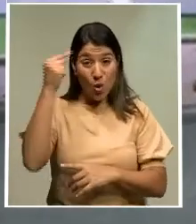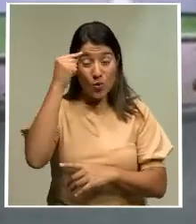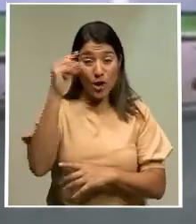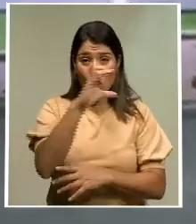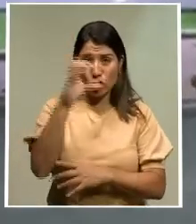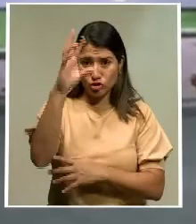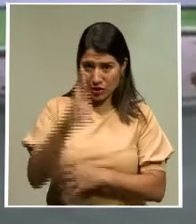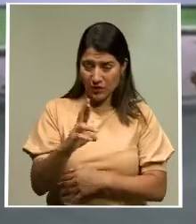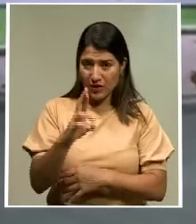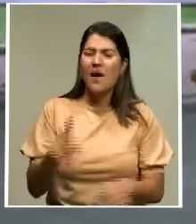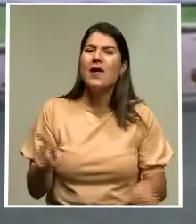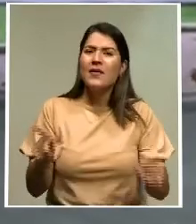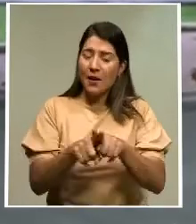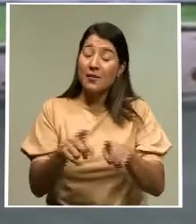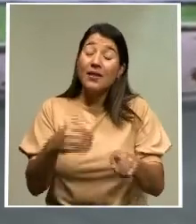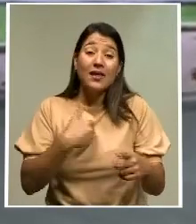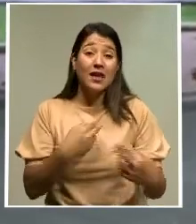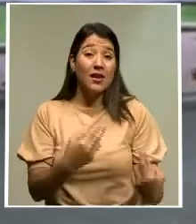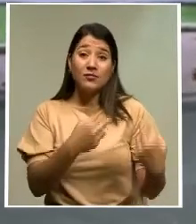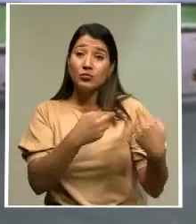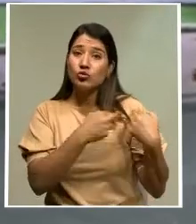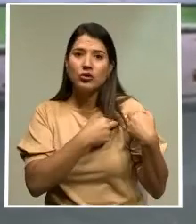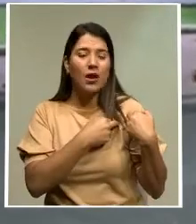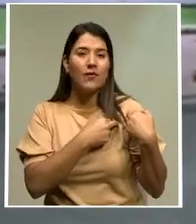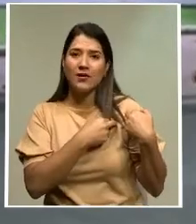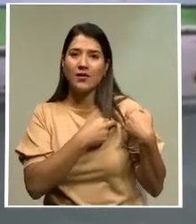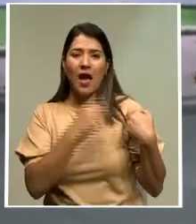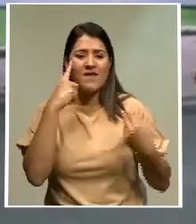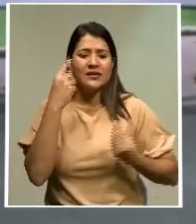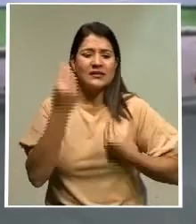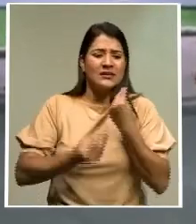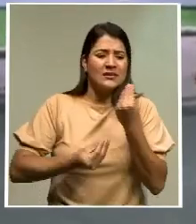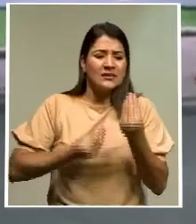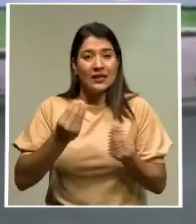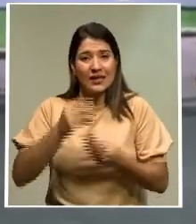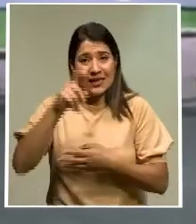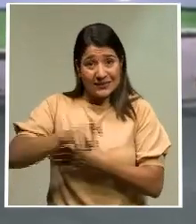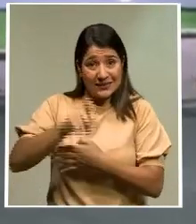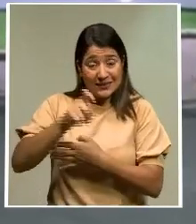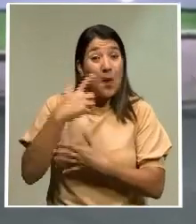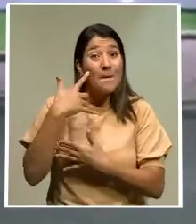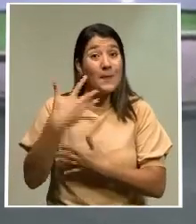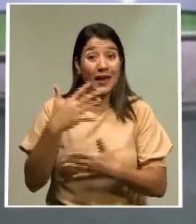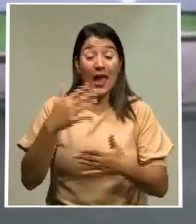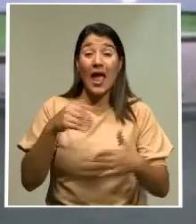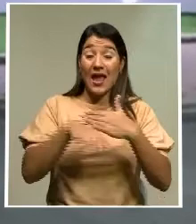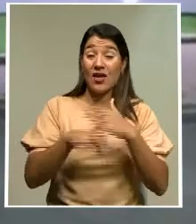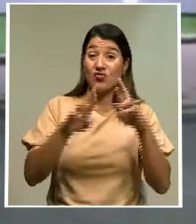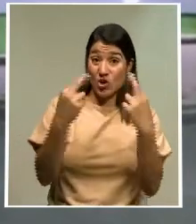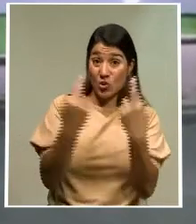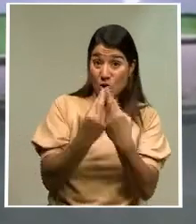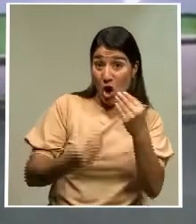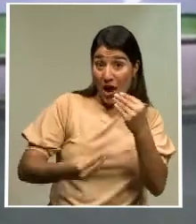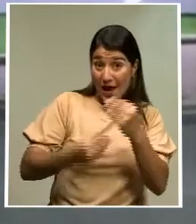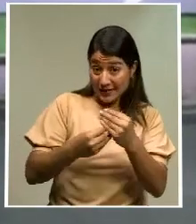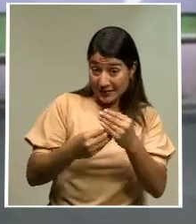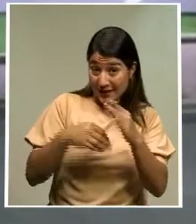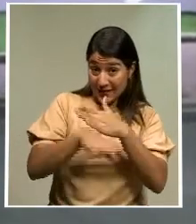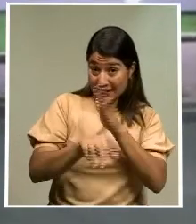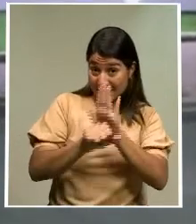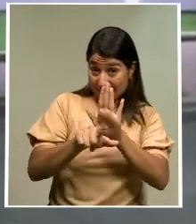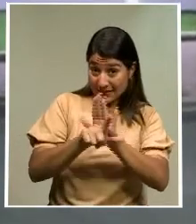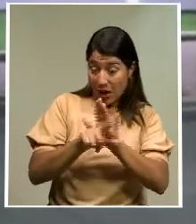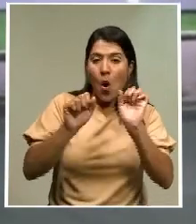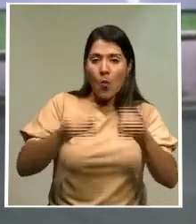se ve también llamado a facilitar las condiciones que sean necesarias para que en estas sesiones extraordinarias se logre dar la concreción